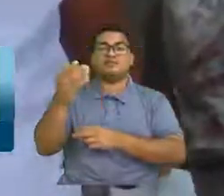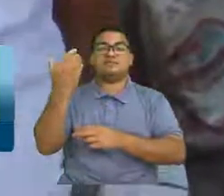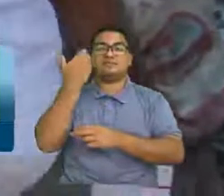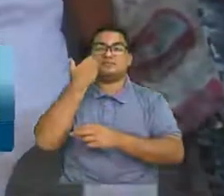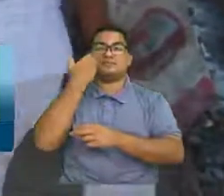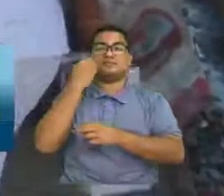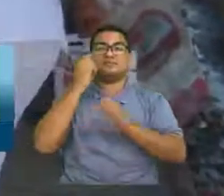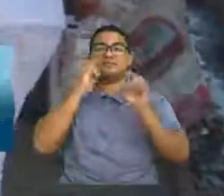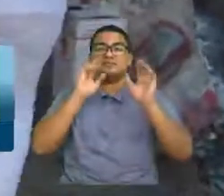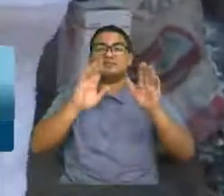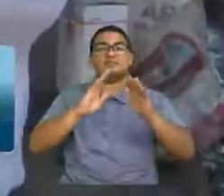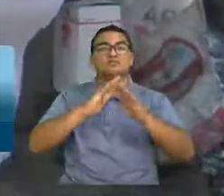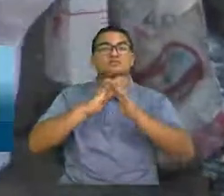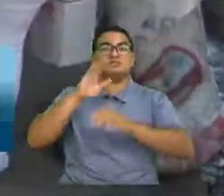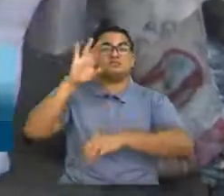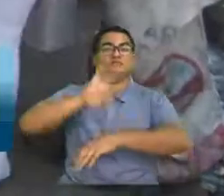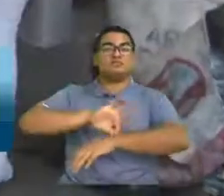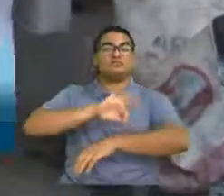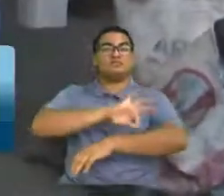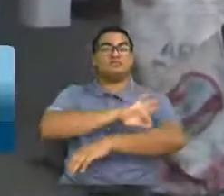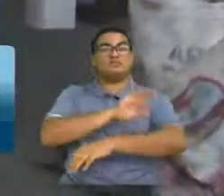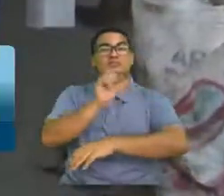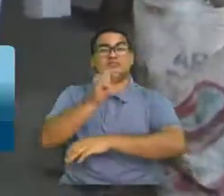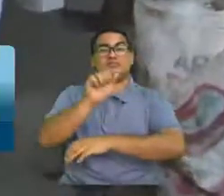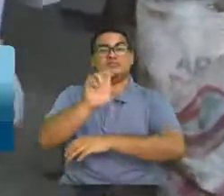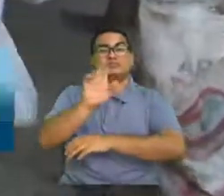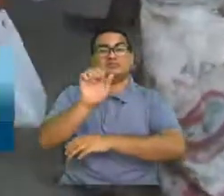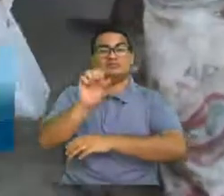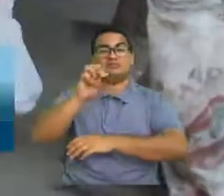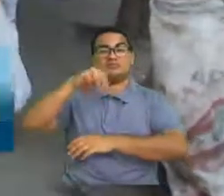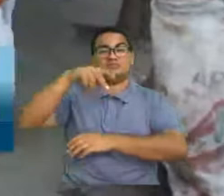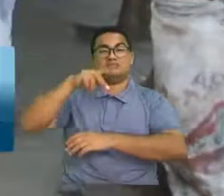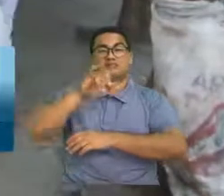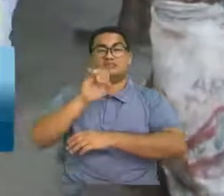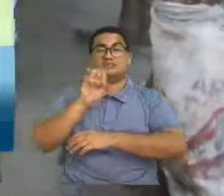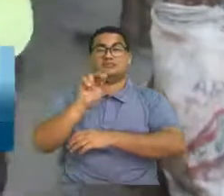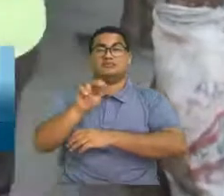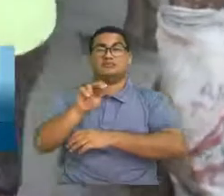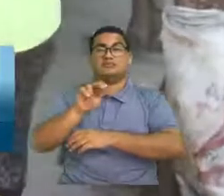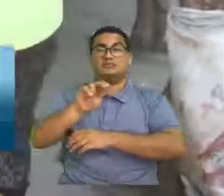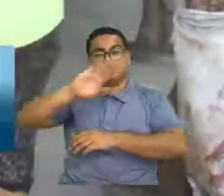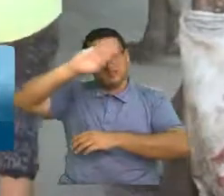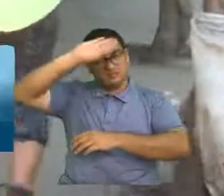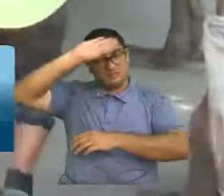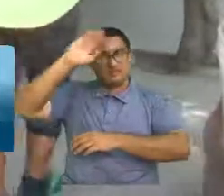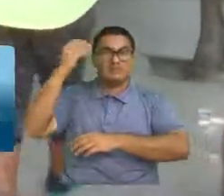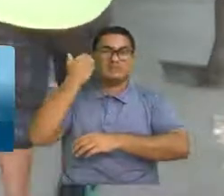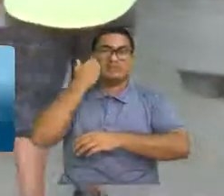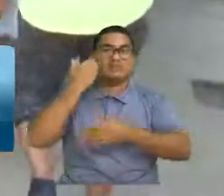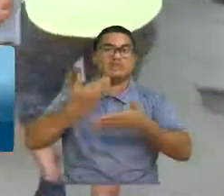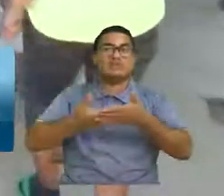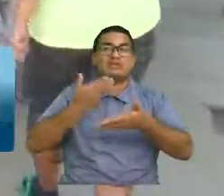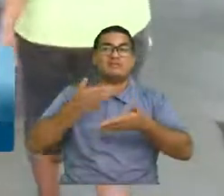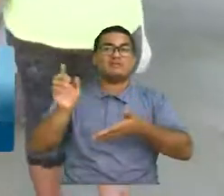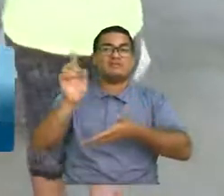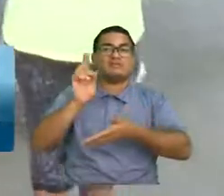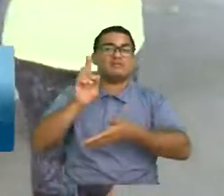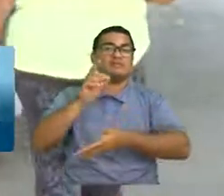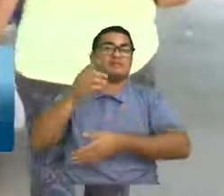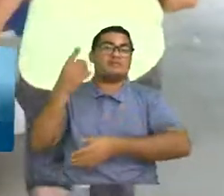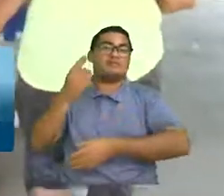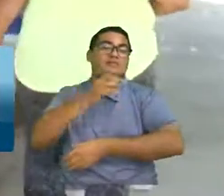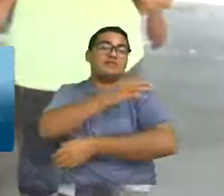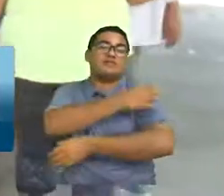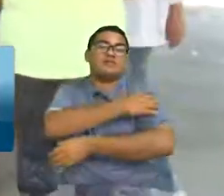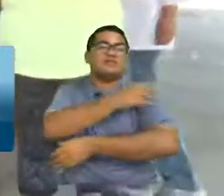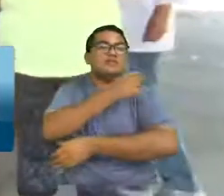le previene contra el sarampión, y esta vacuna no da fiebre, lo que puede dar es un poco de inflamación en el bracito derecho que se